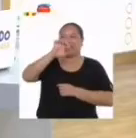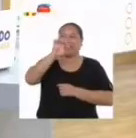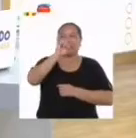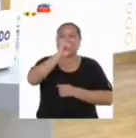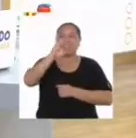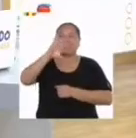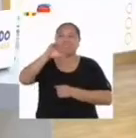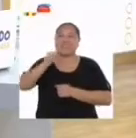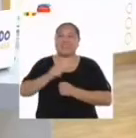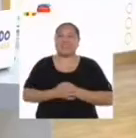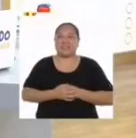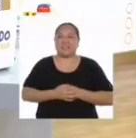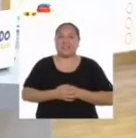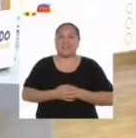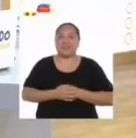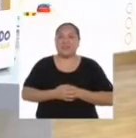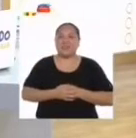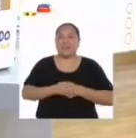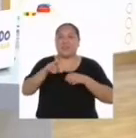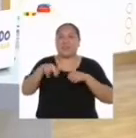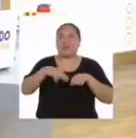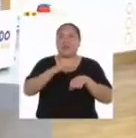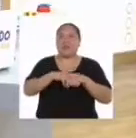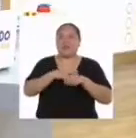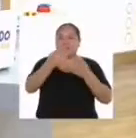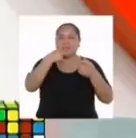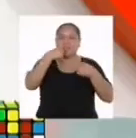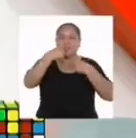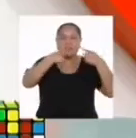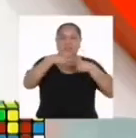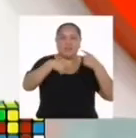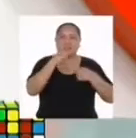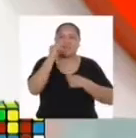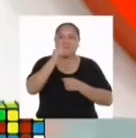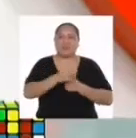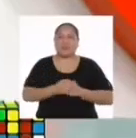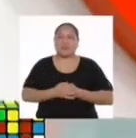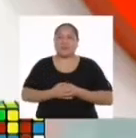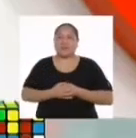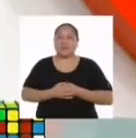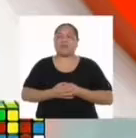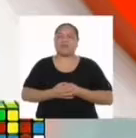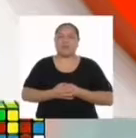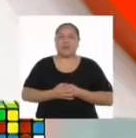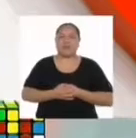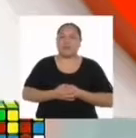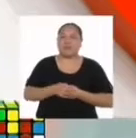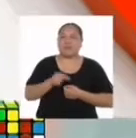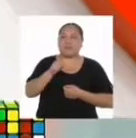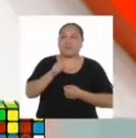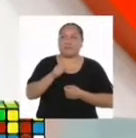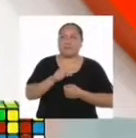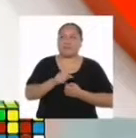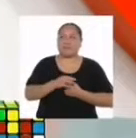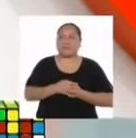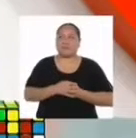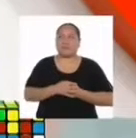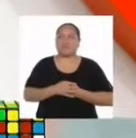pero antes, Rebot, cuéntanos pues, ¿de qué va todo esto? A ver, Jonathan, esta es una